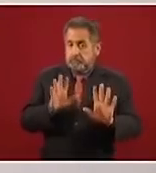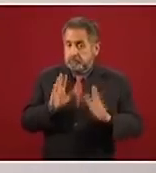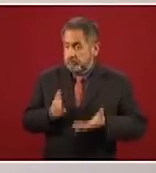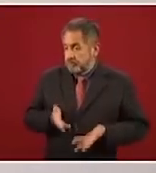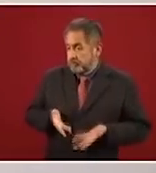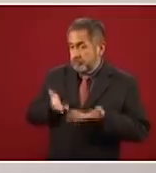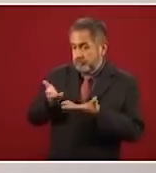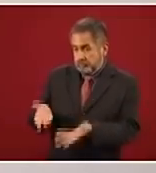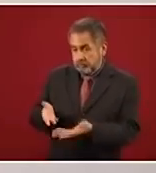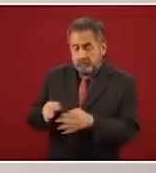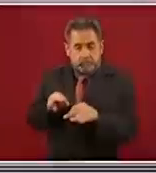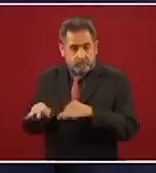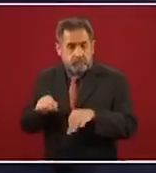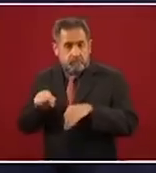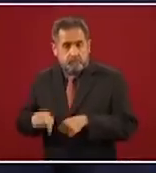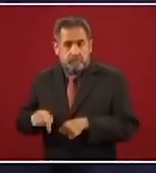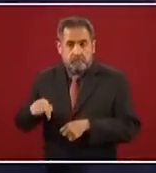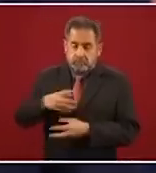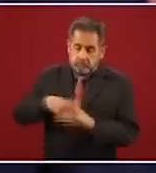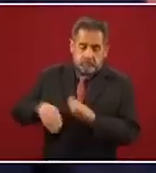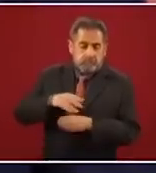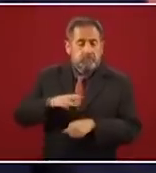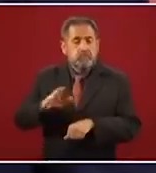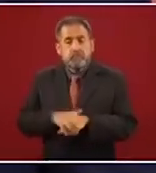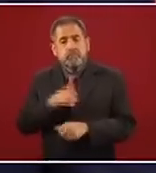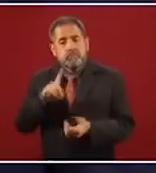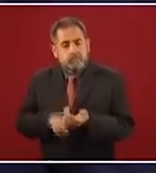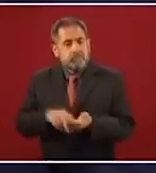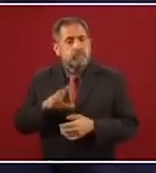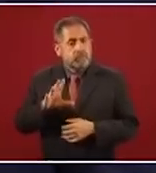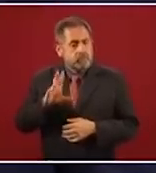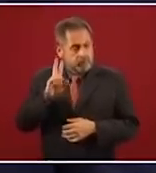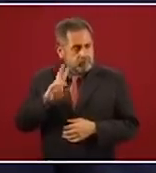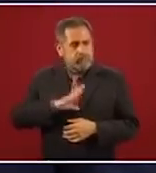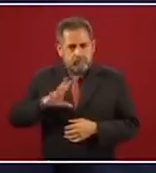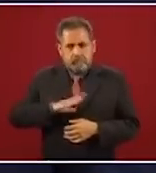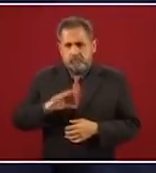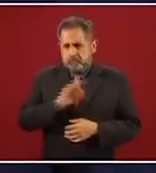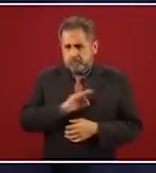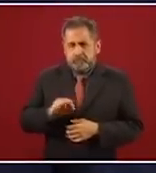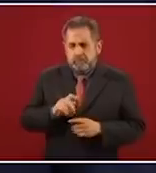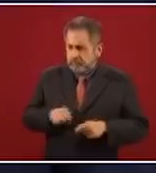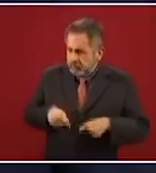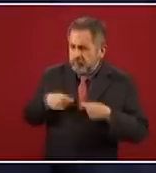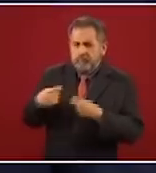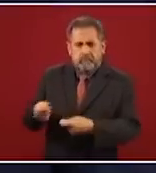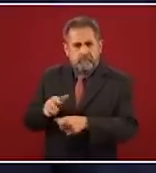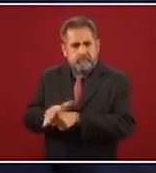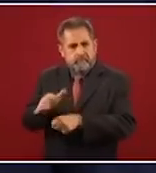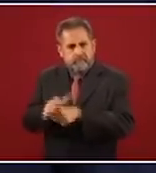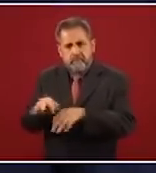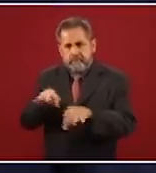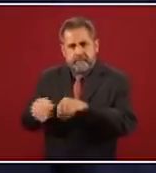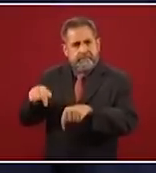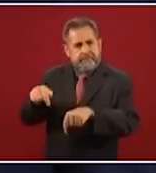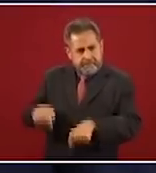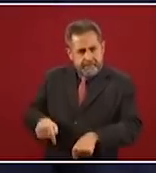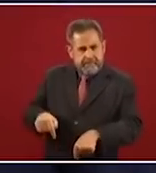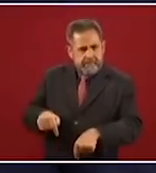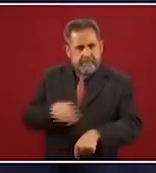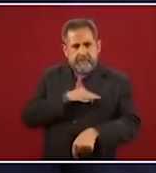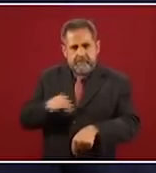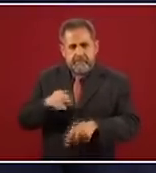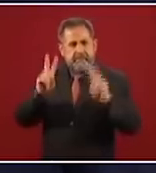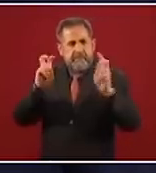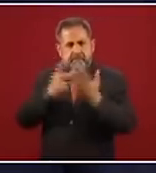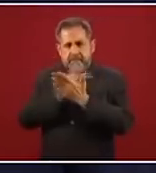ofreciendo trabajo porque tenemos posibilidad de hacerlo en el